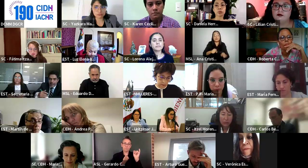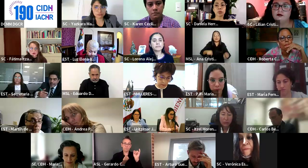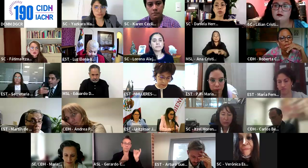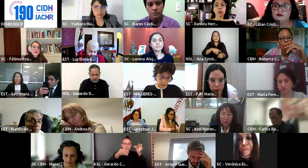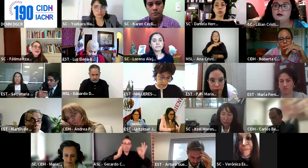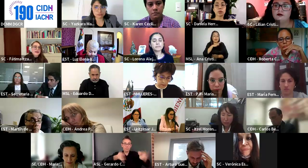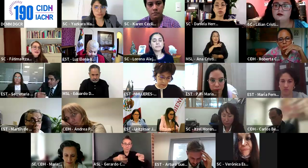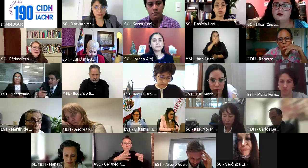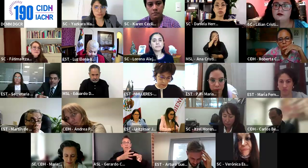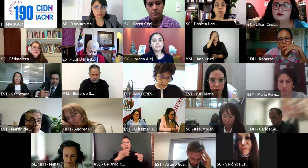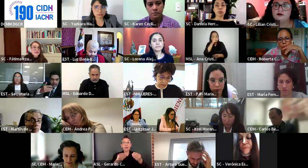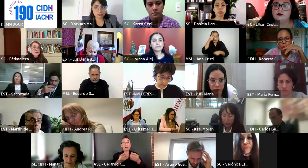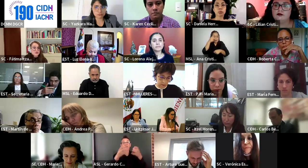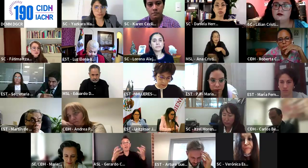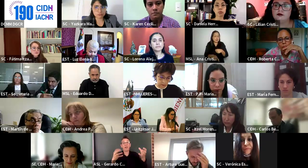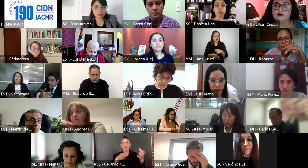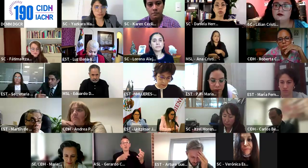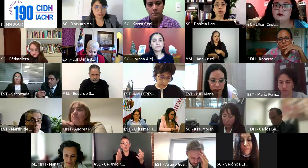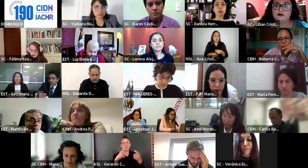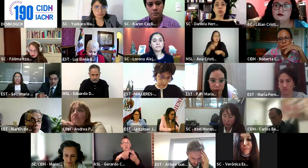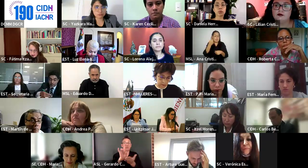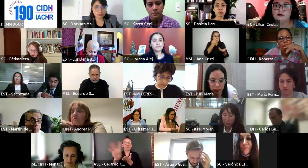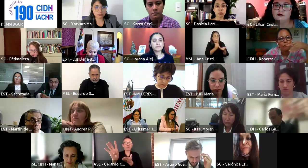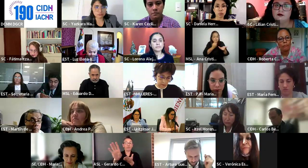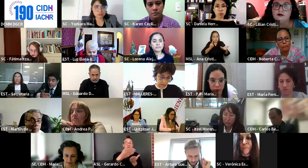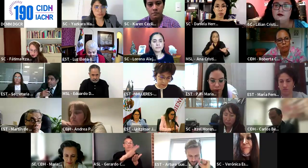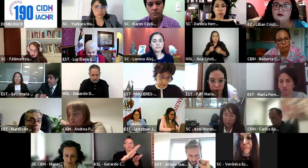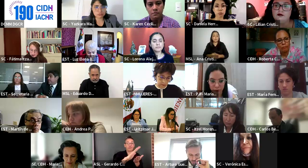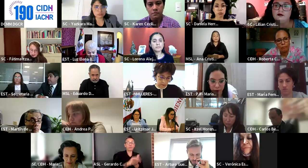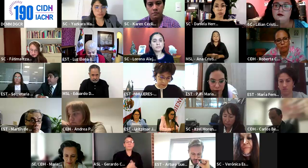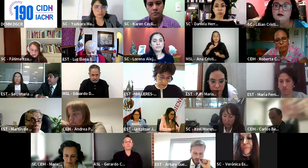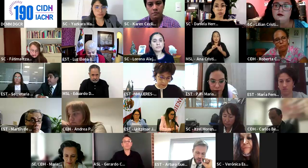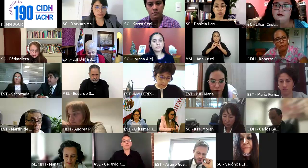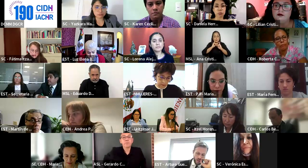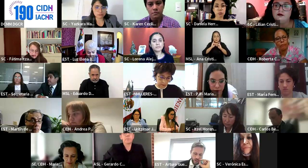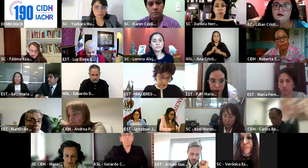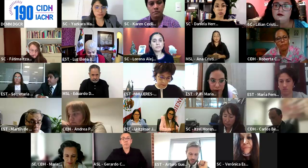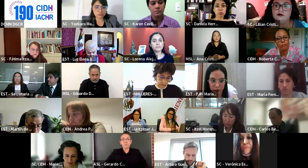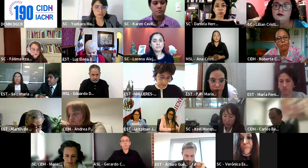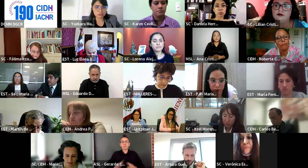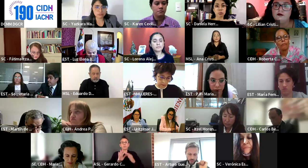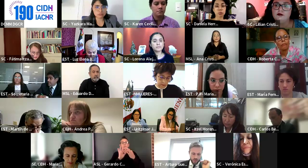mayor riesgo de exclusión. Respecto a las